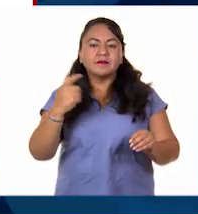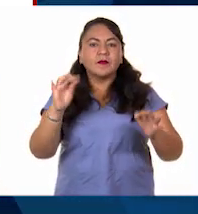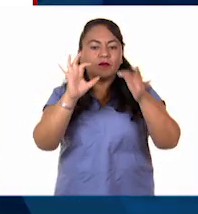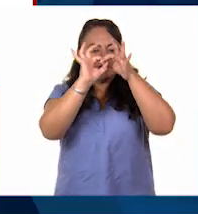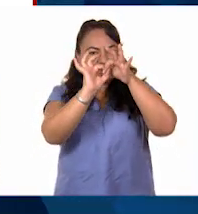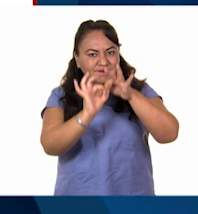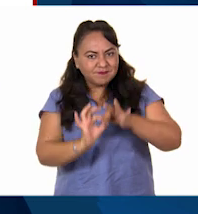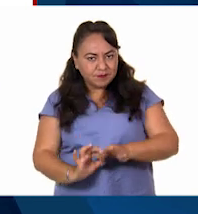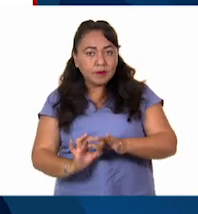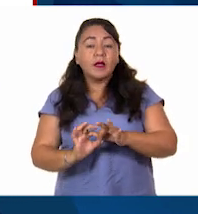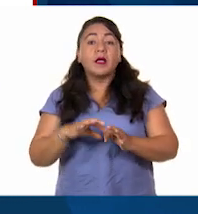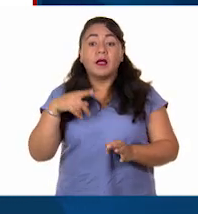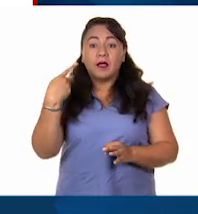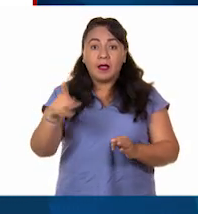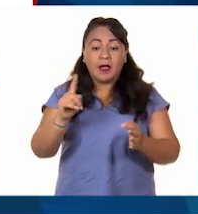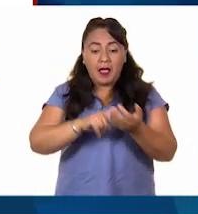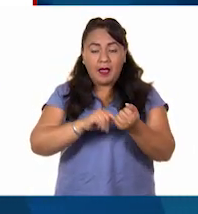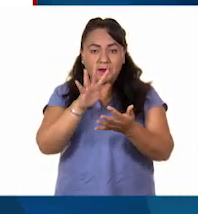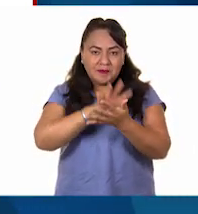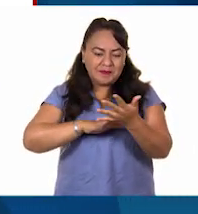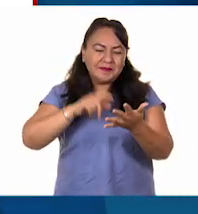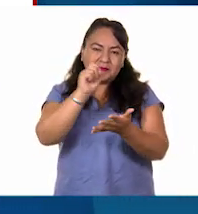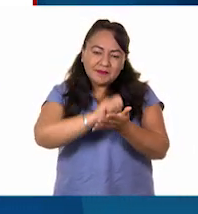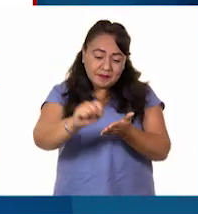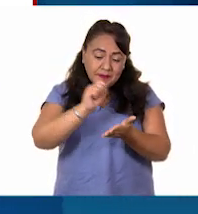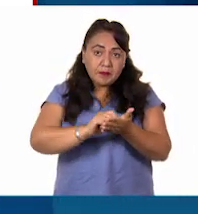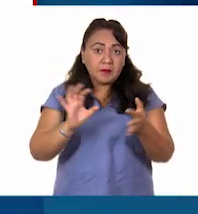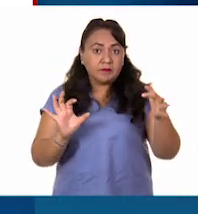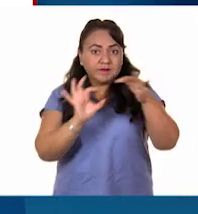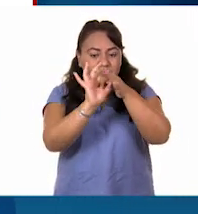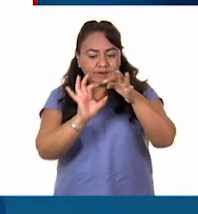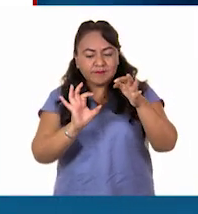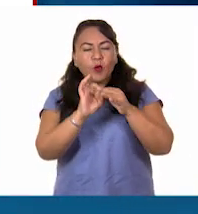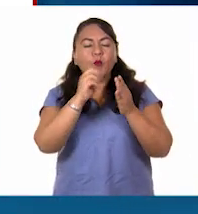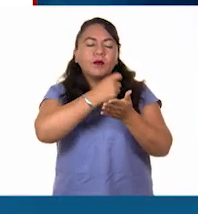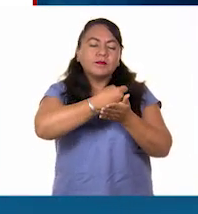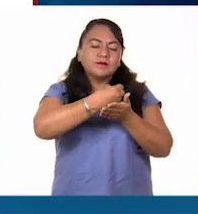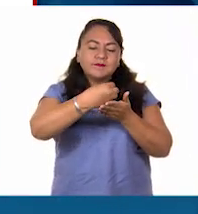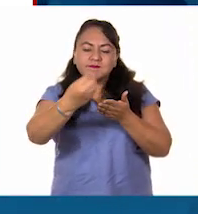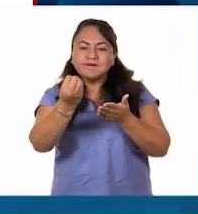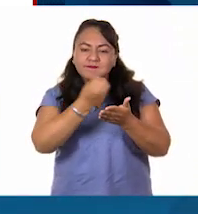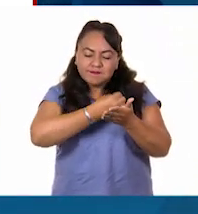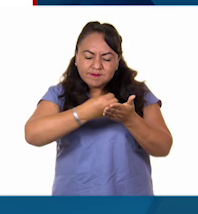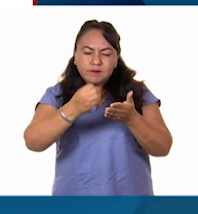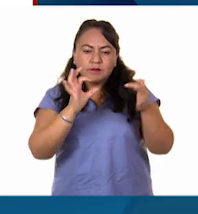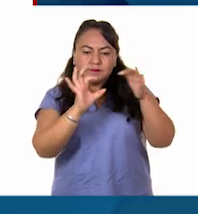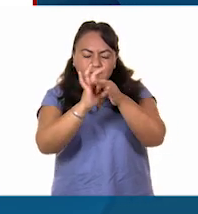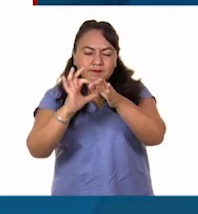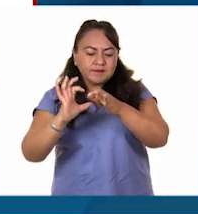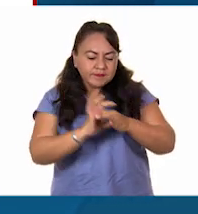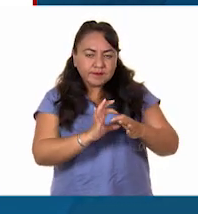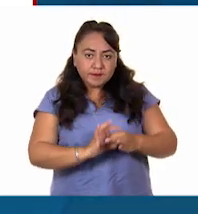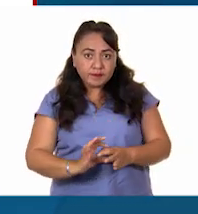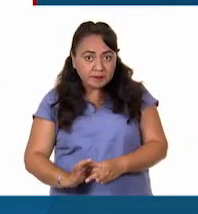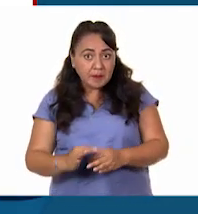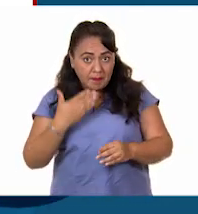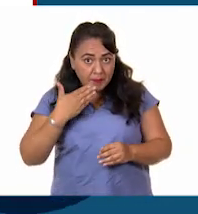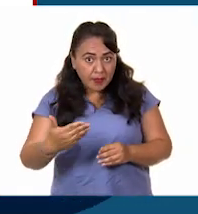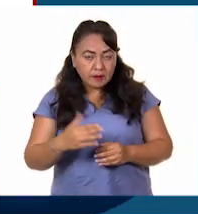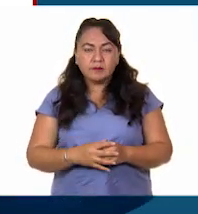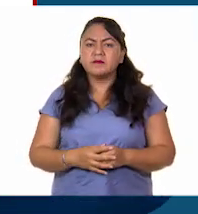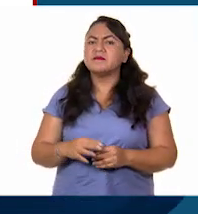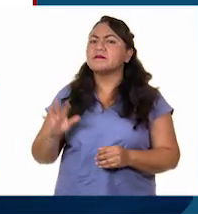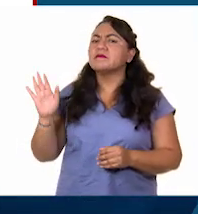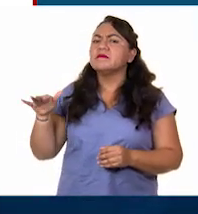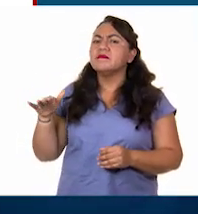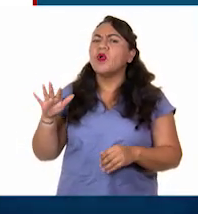pregunta: ¿las partes del texto que escribimos están conectadas unas con otras? ¿Por qué pone